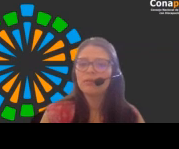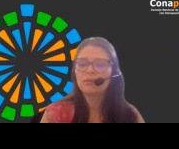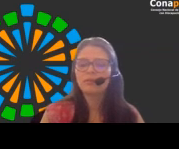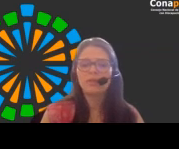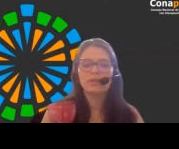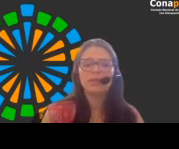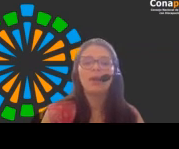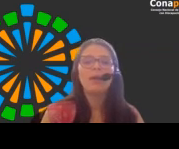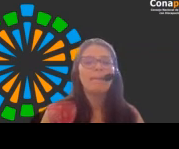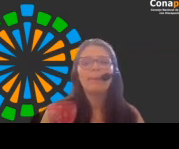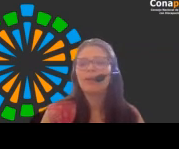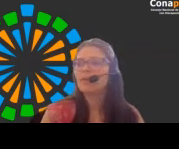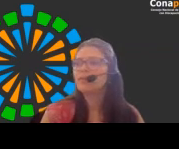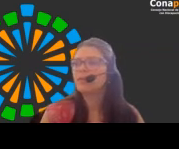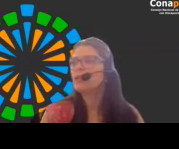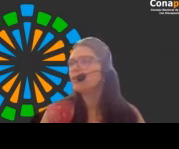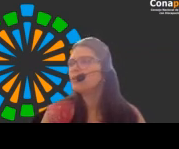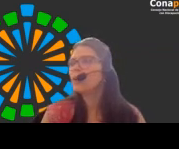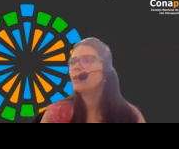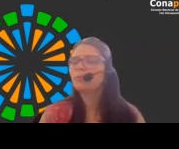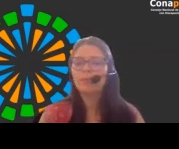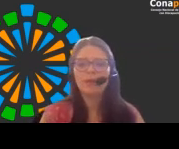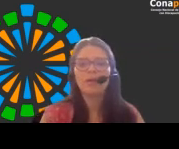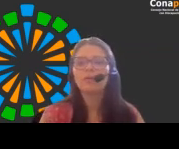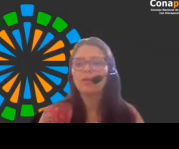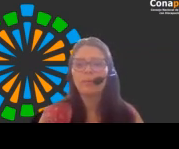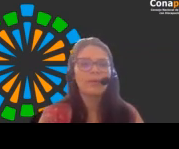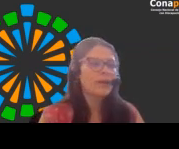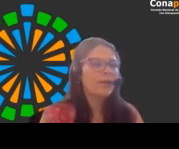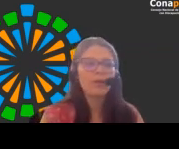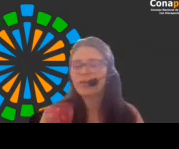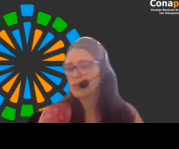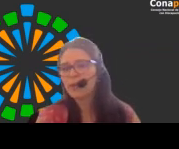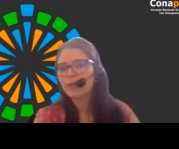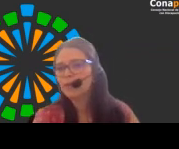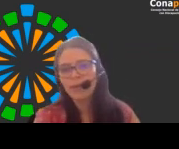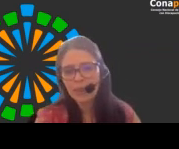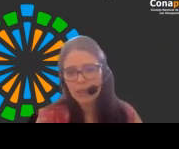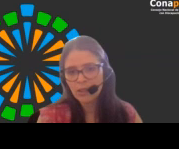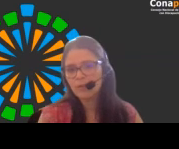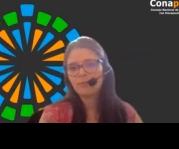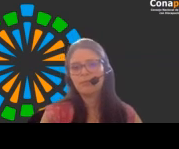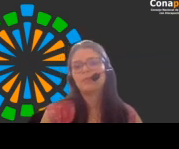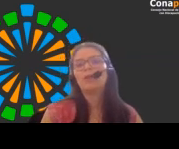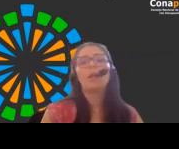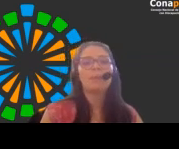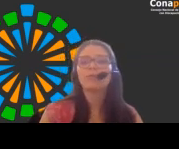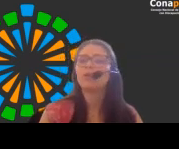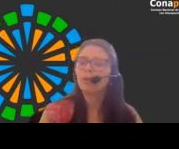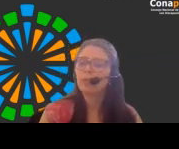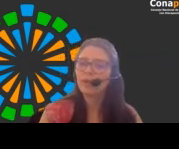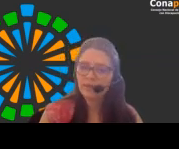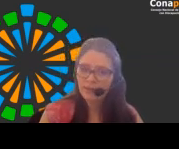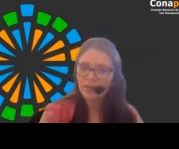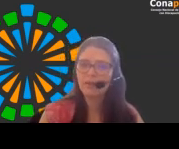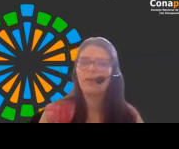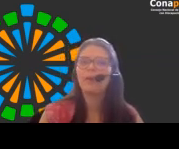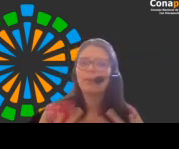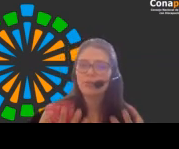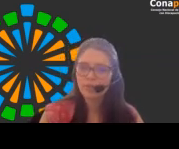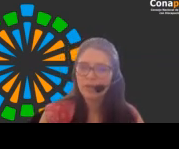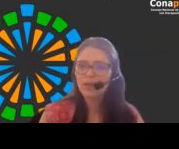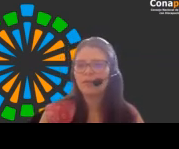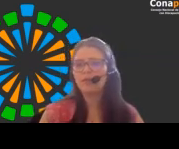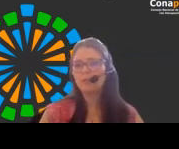tengas autonomía necesaria para decidir que si va al supermercado se compra un helado de chocolate o de vainilla la persona lo puede hacer